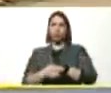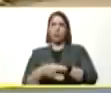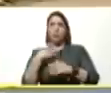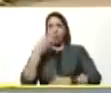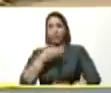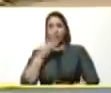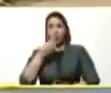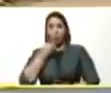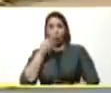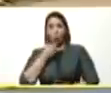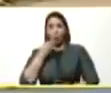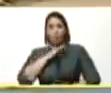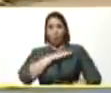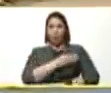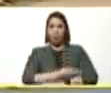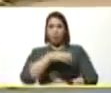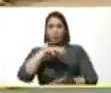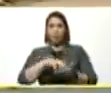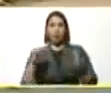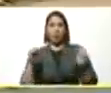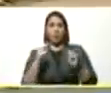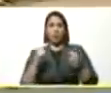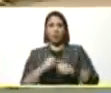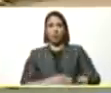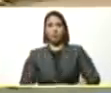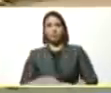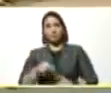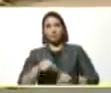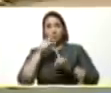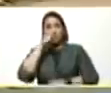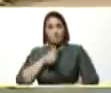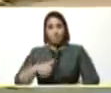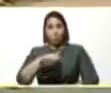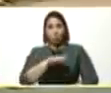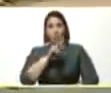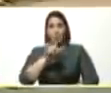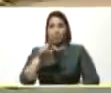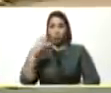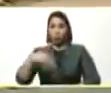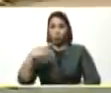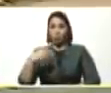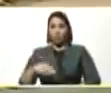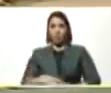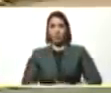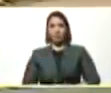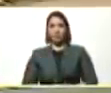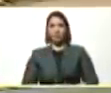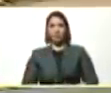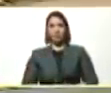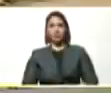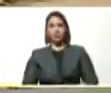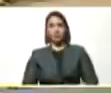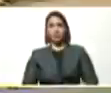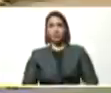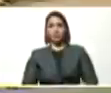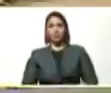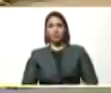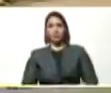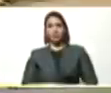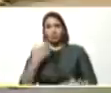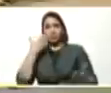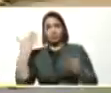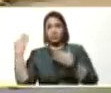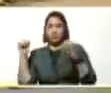este joven poderoso del Estado Mérida, electo por el pueblo el 21 de noviembre, Jenson Guzmán.